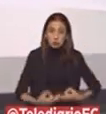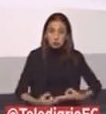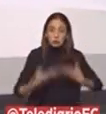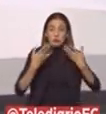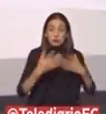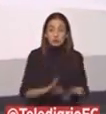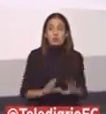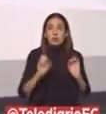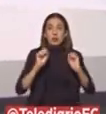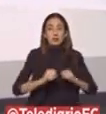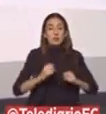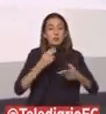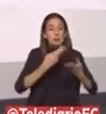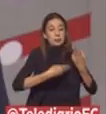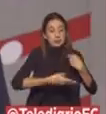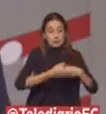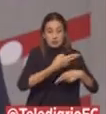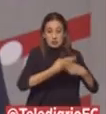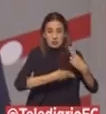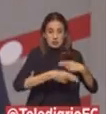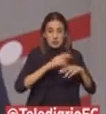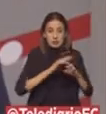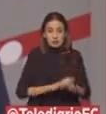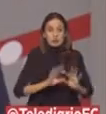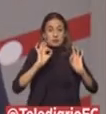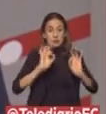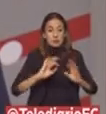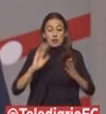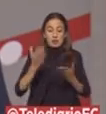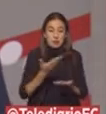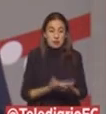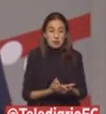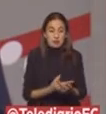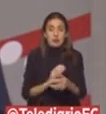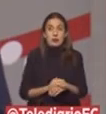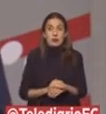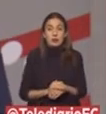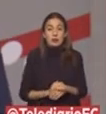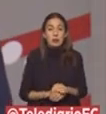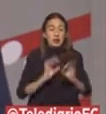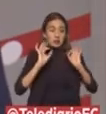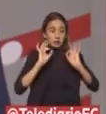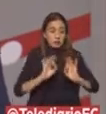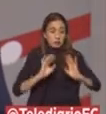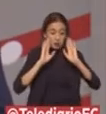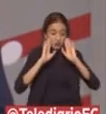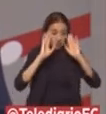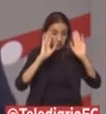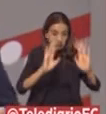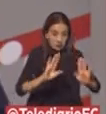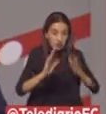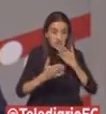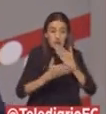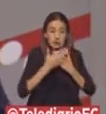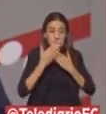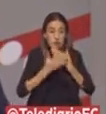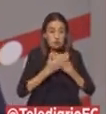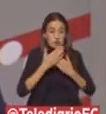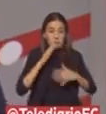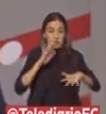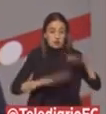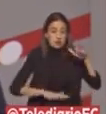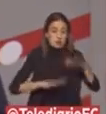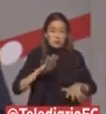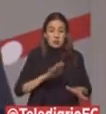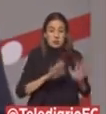facilita el tratado de libre comercio y la llegada de inversiones por esa vía me parece que a facilitar porque por un lado